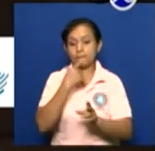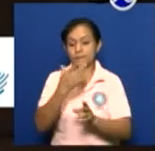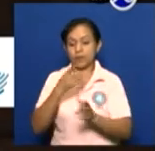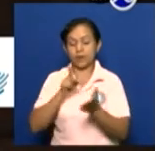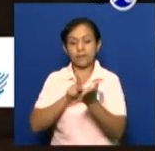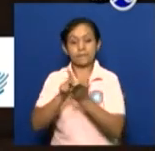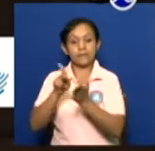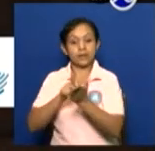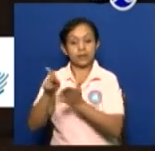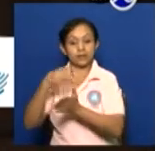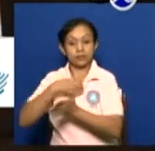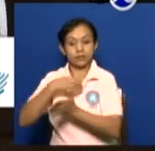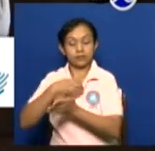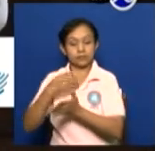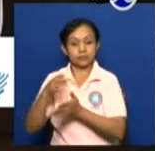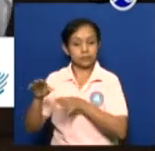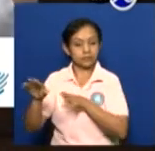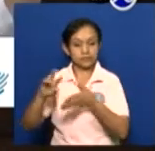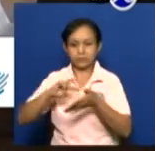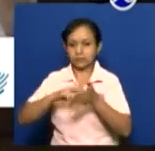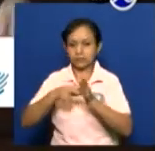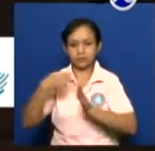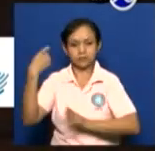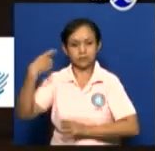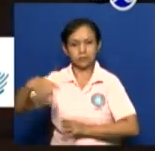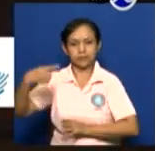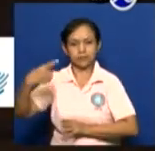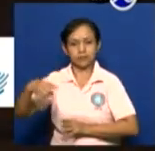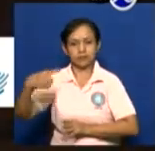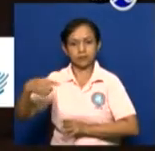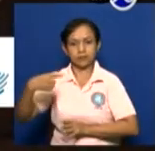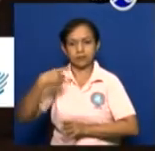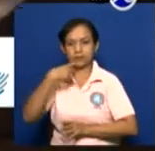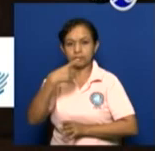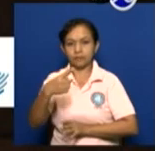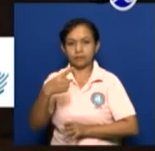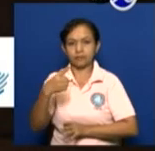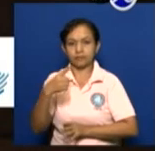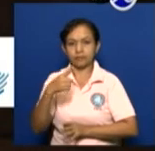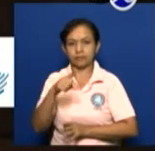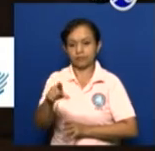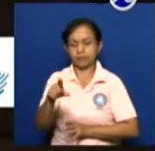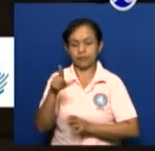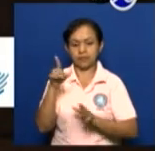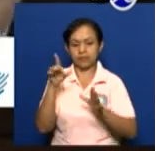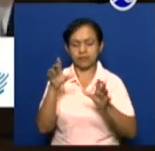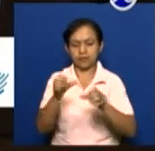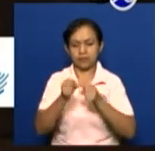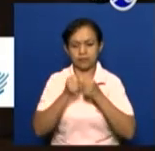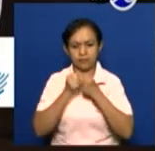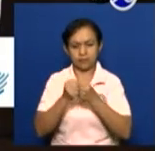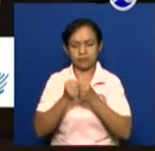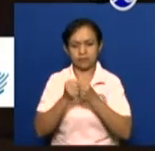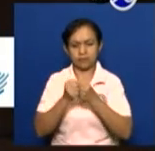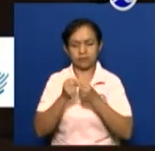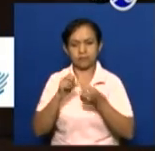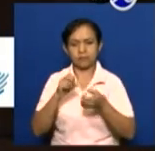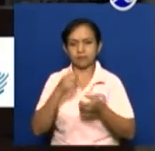partidario no amerita ningún derecho para medrar al amparo de la causa que se